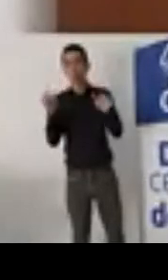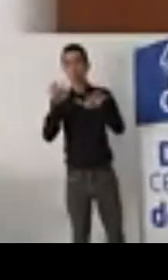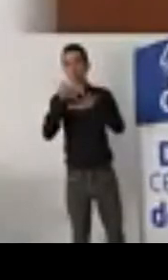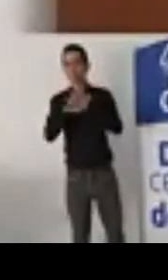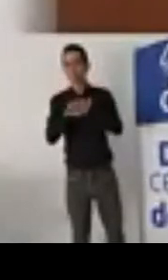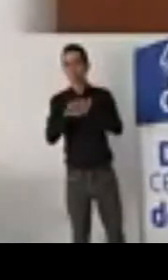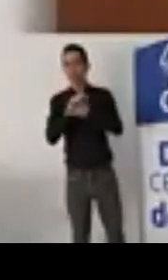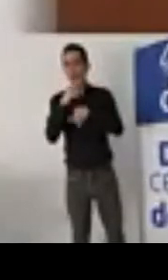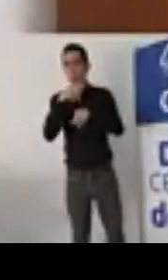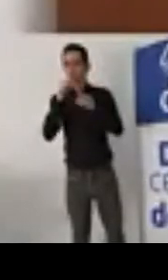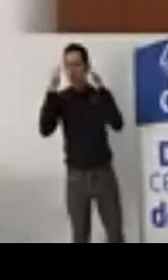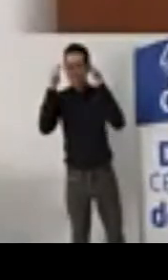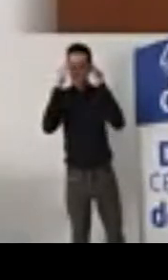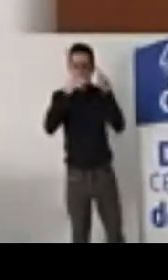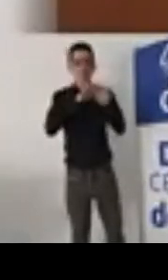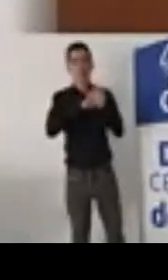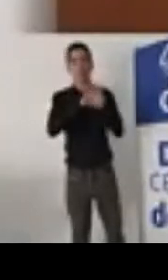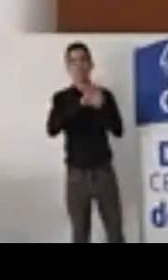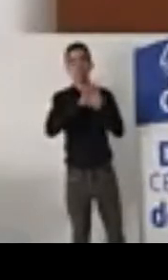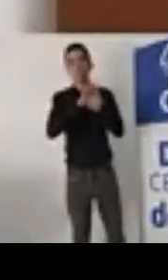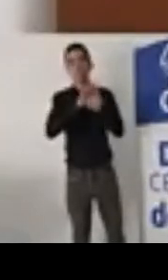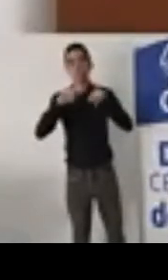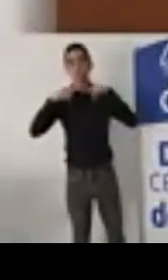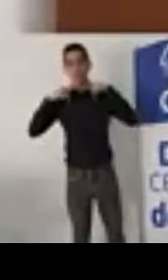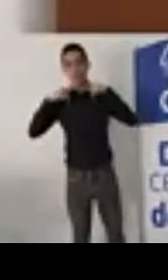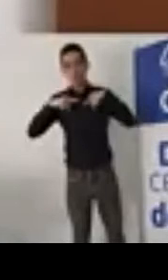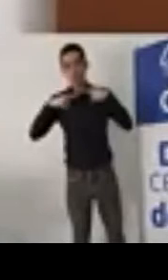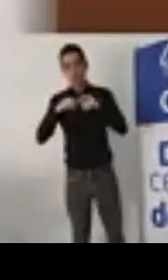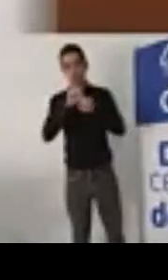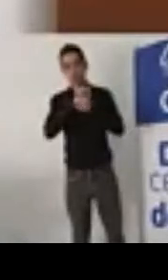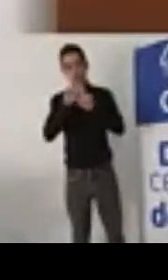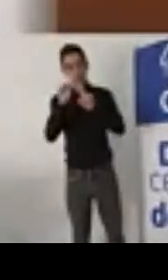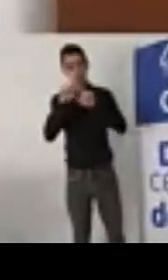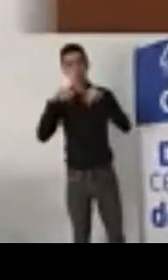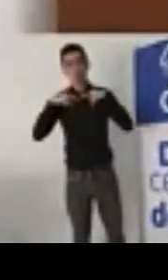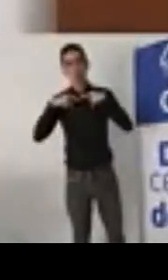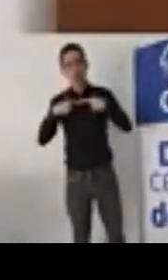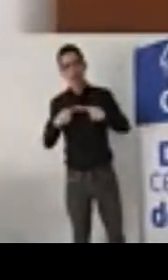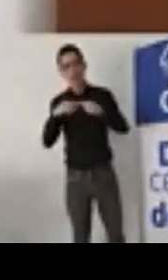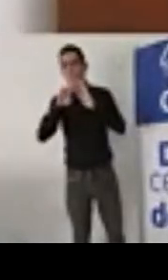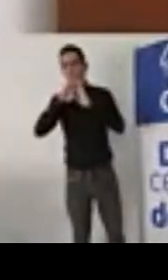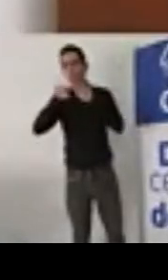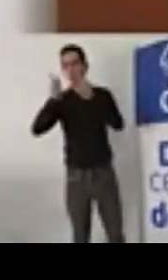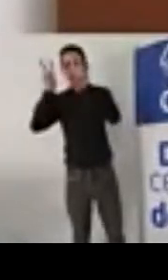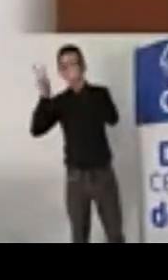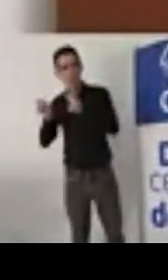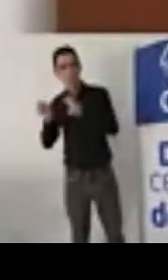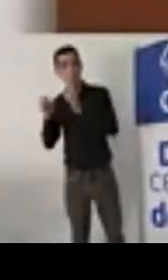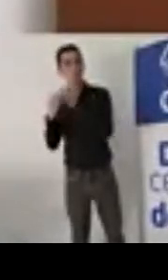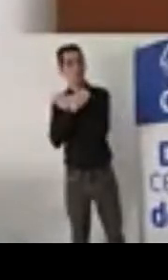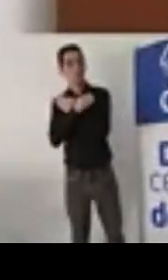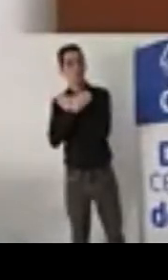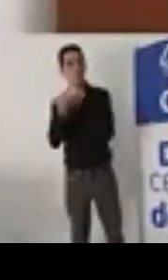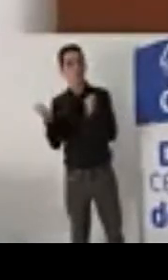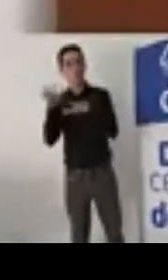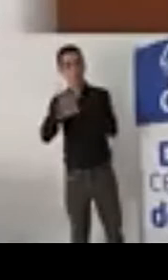más vulnerables, con temas de inclusión educativa, inclusión laboral. Entonces yo creo que son temas muy